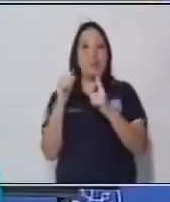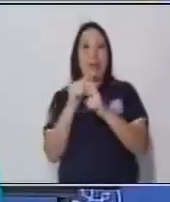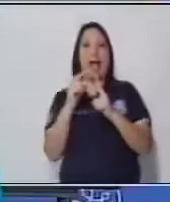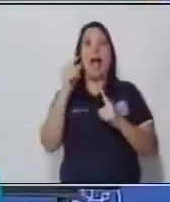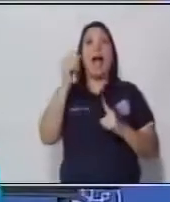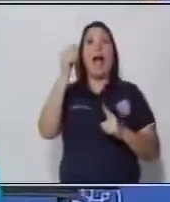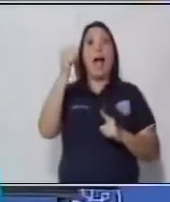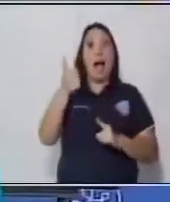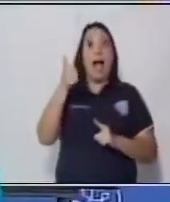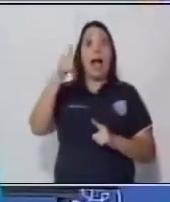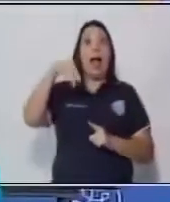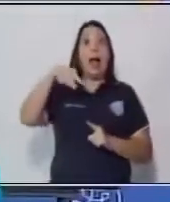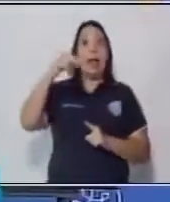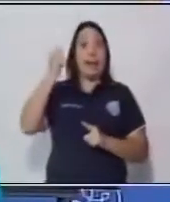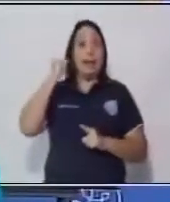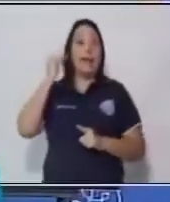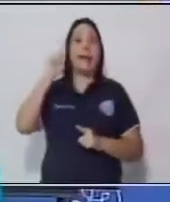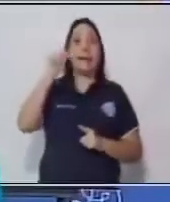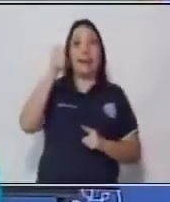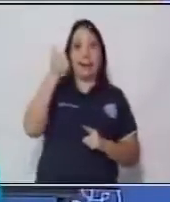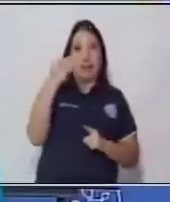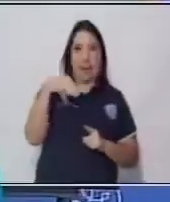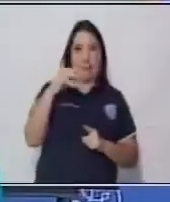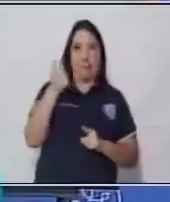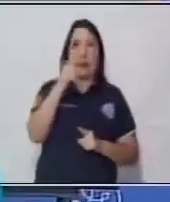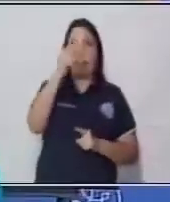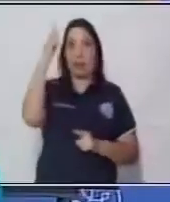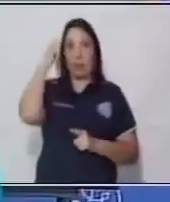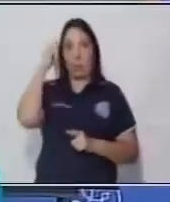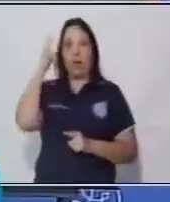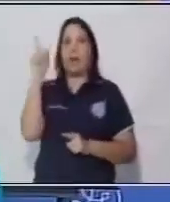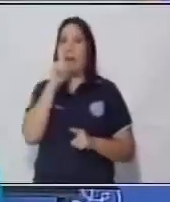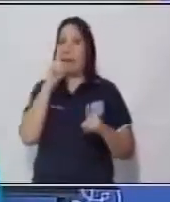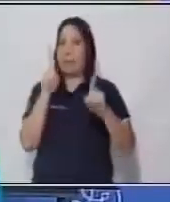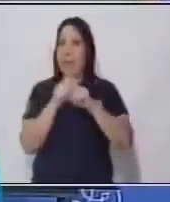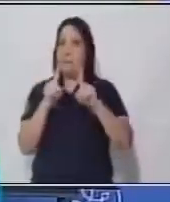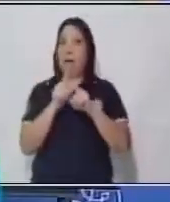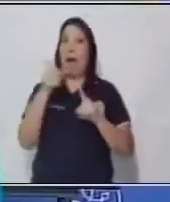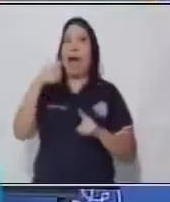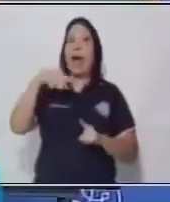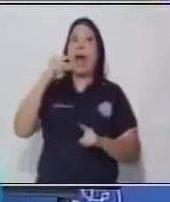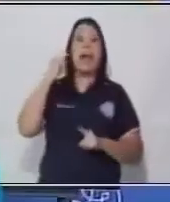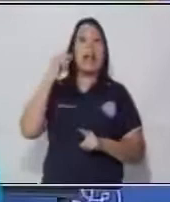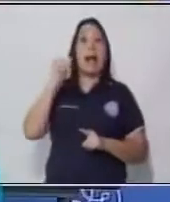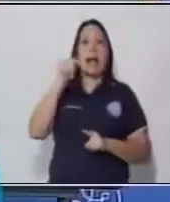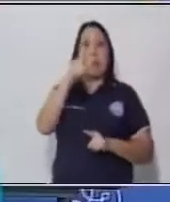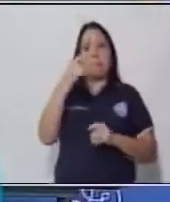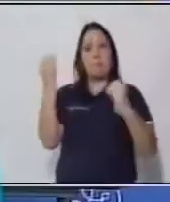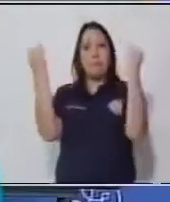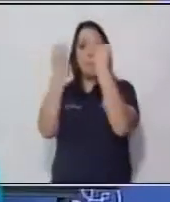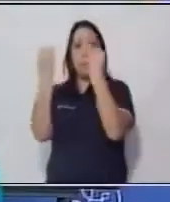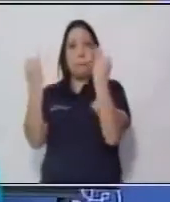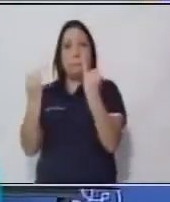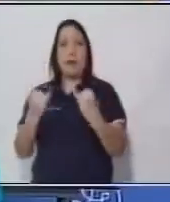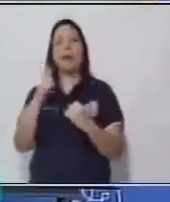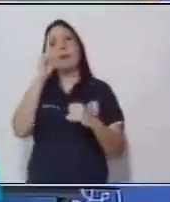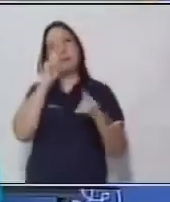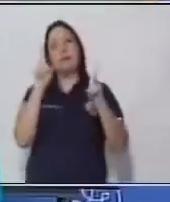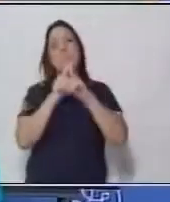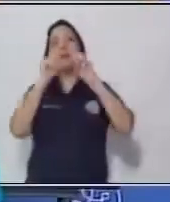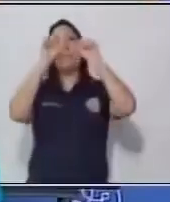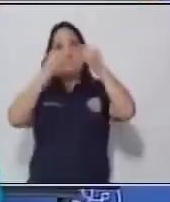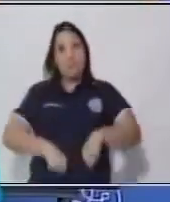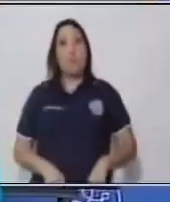eso consisten los anagramas. Recuérdese que también hay anagramas de imágenes en las cuales usted